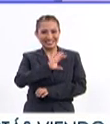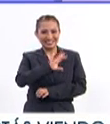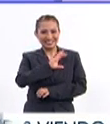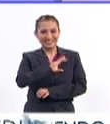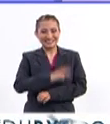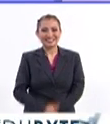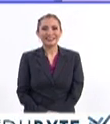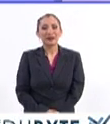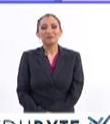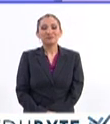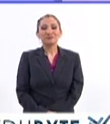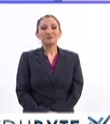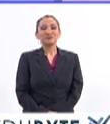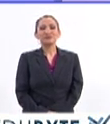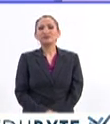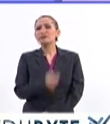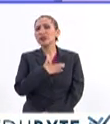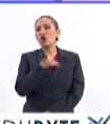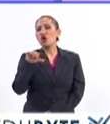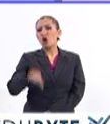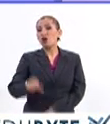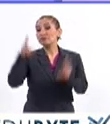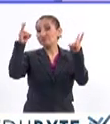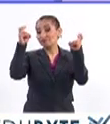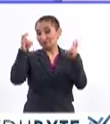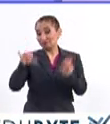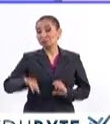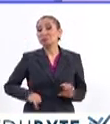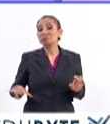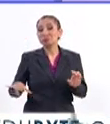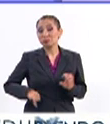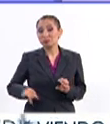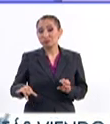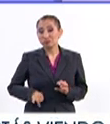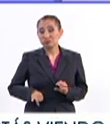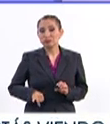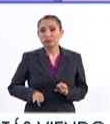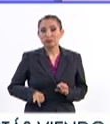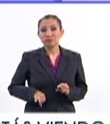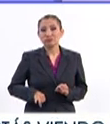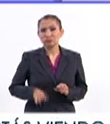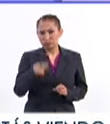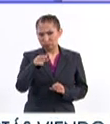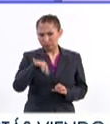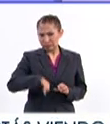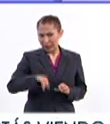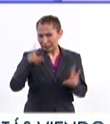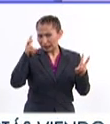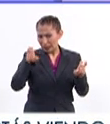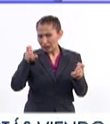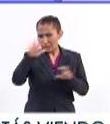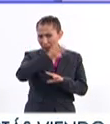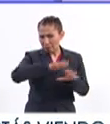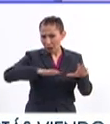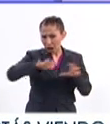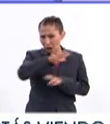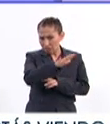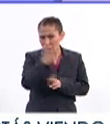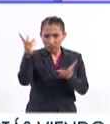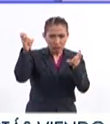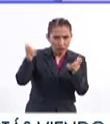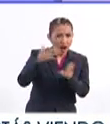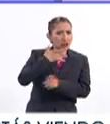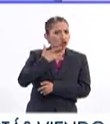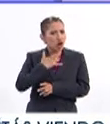Un saludo. Bueno, pues hoy tenemos un programa interesante. ¿A usted le interesa el tema del medio ambiente? ¿Le interesa el tema de